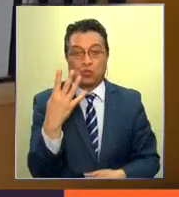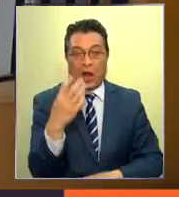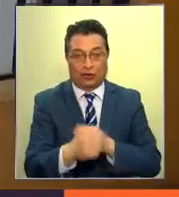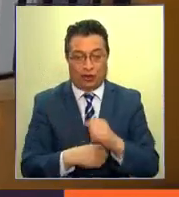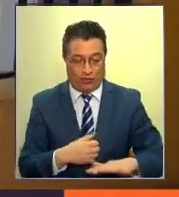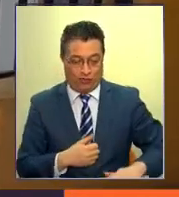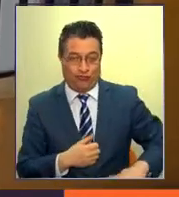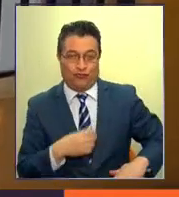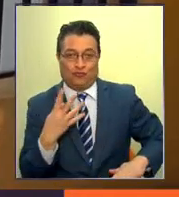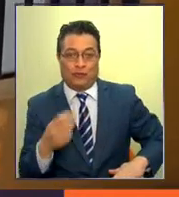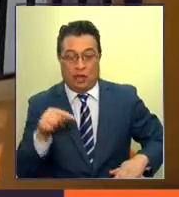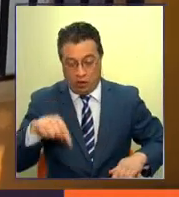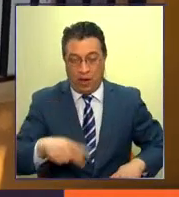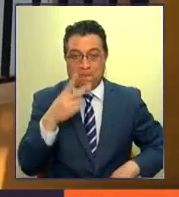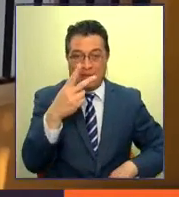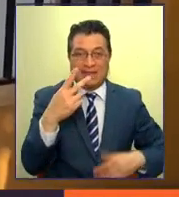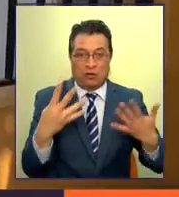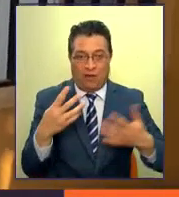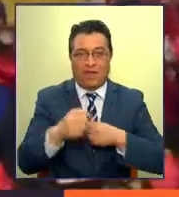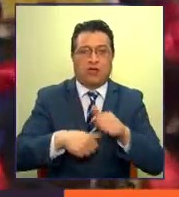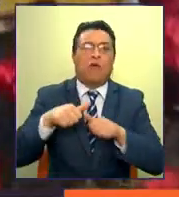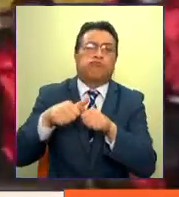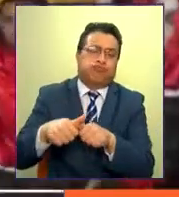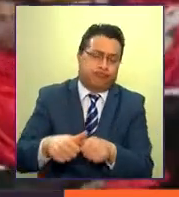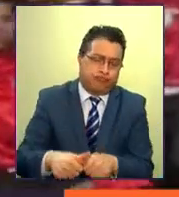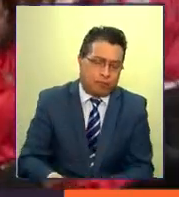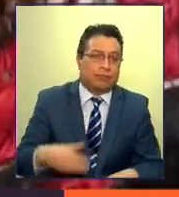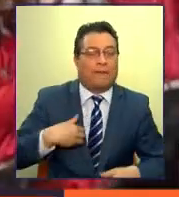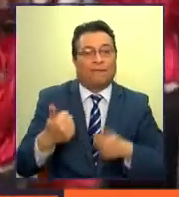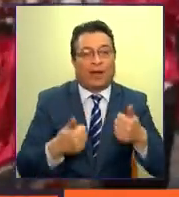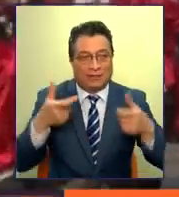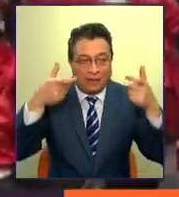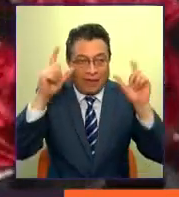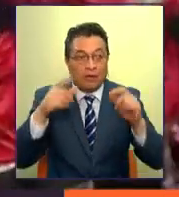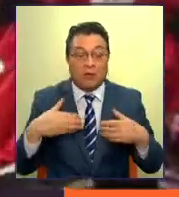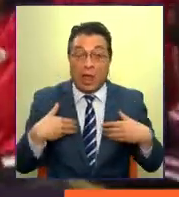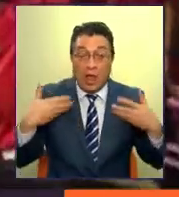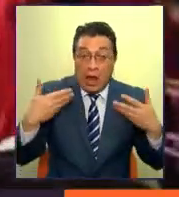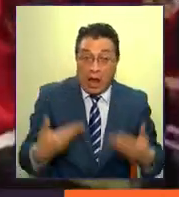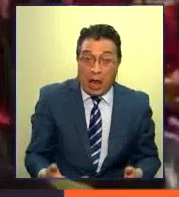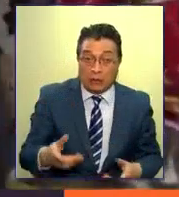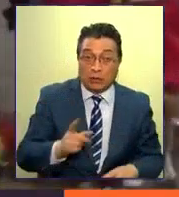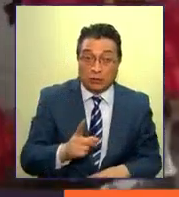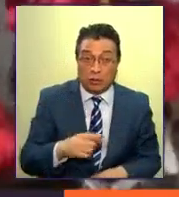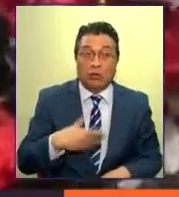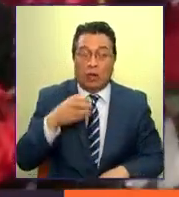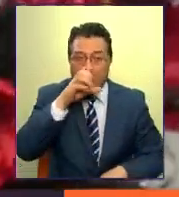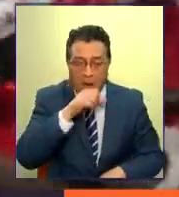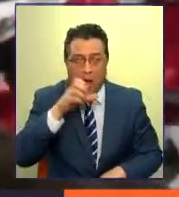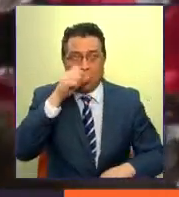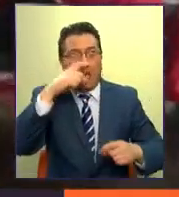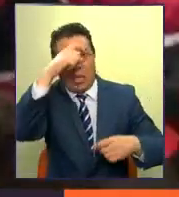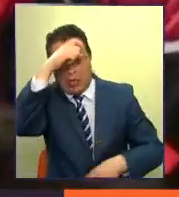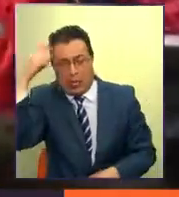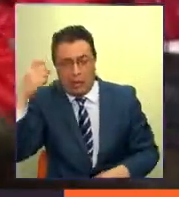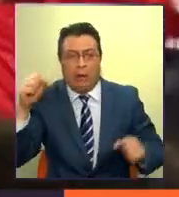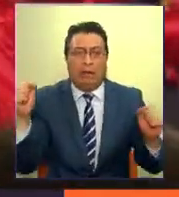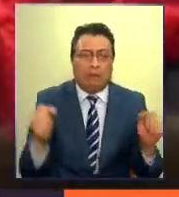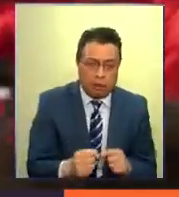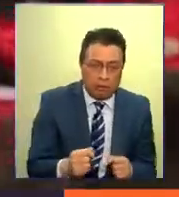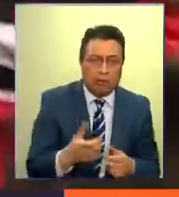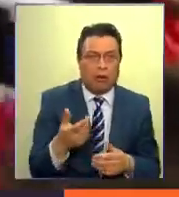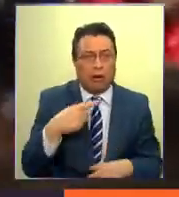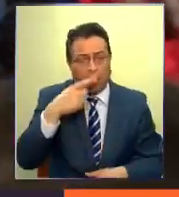años? Este año cumplo 29 años bailando en La Chinita. ¿No te cansa estar bailando soportando calor, frío, estar